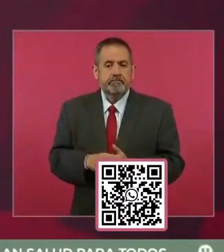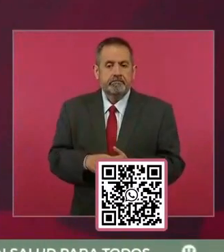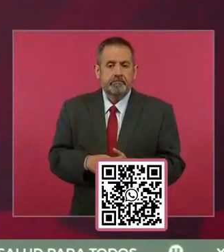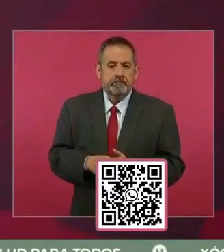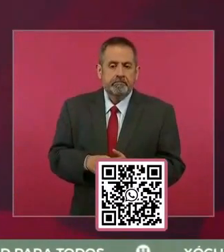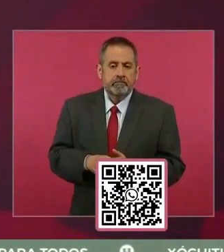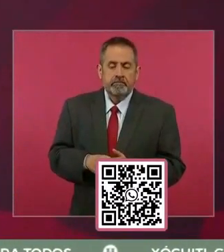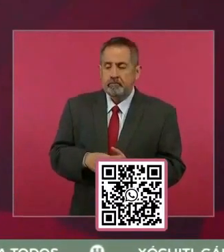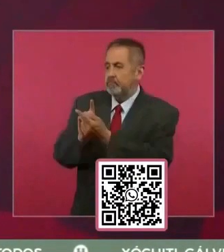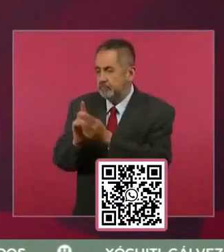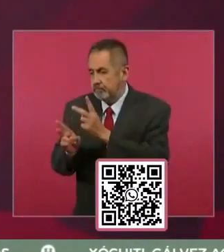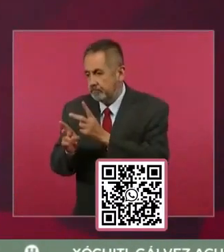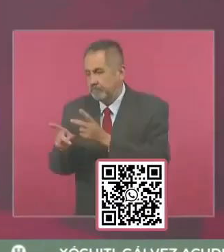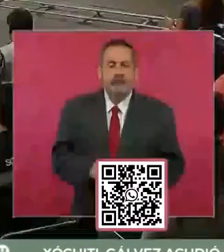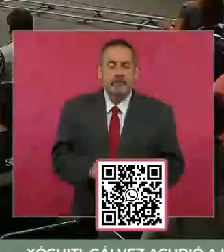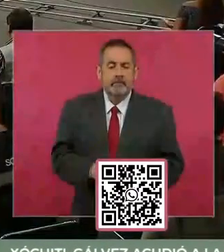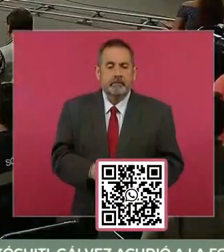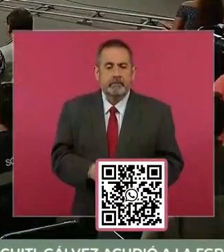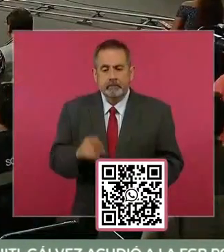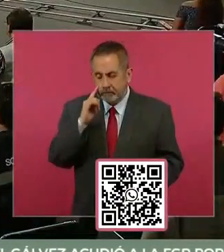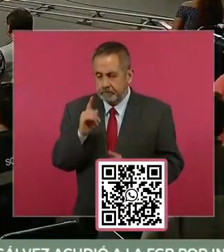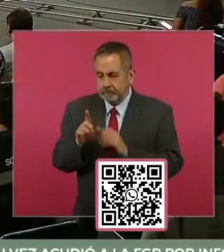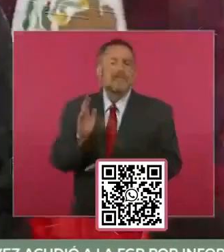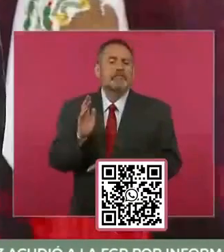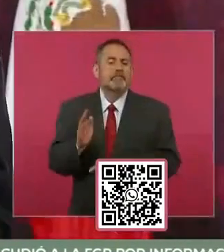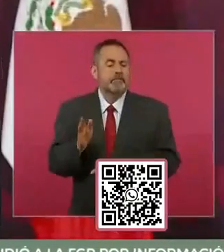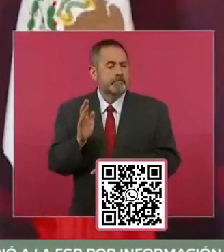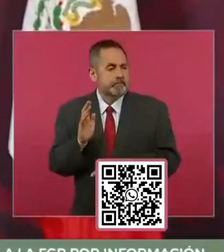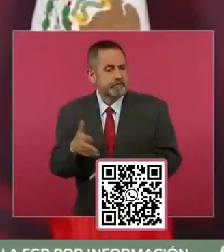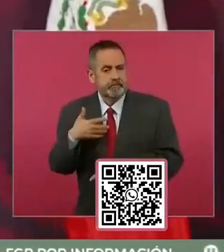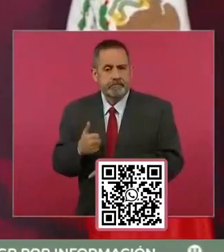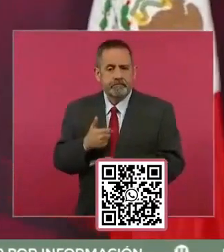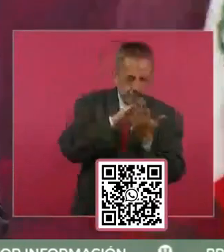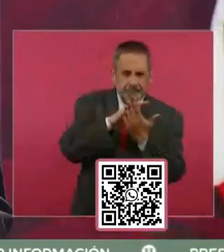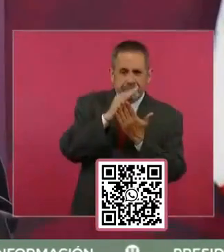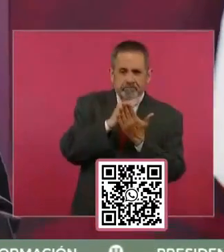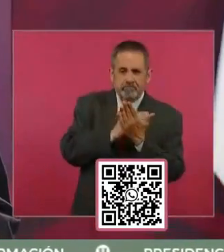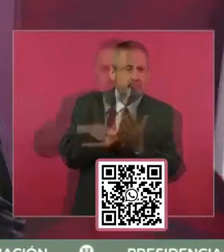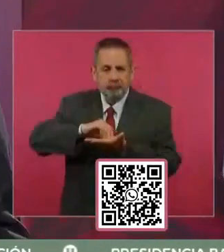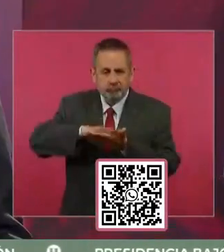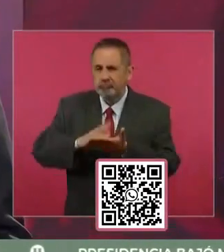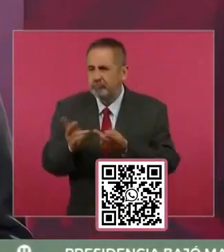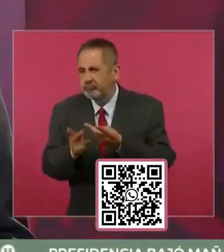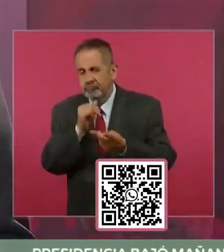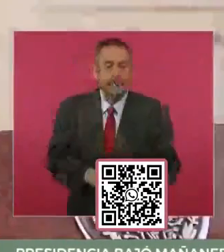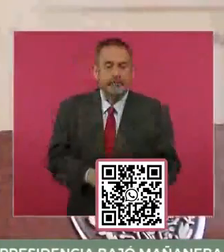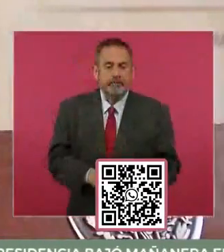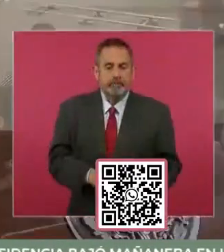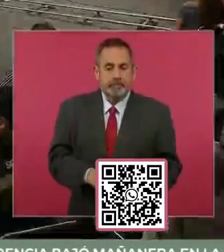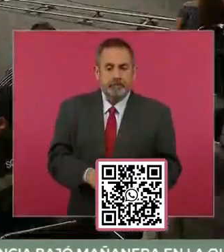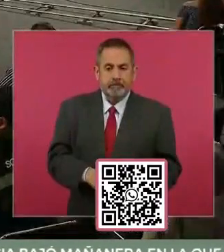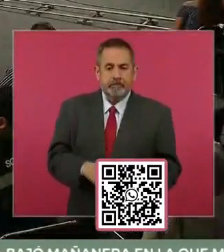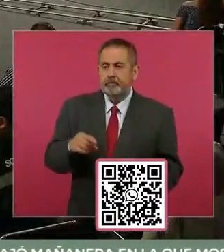hacer daño a nadie, al contrario. Llegamos a la conclusión de que los censos no estaban actualizados y que teníamos que hacer